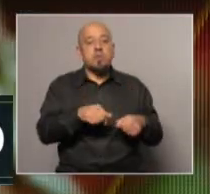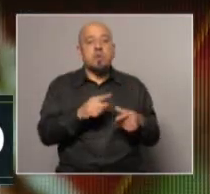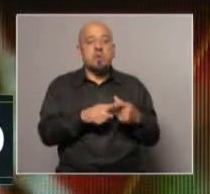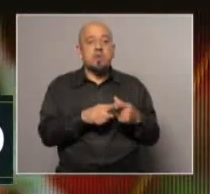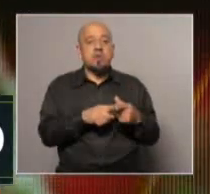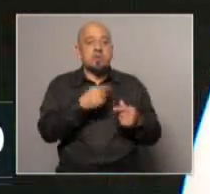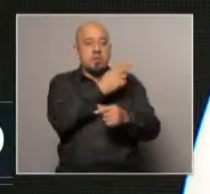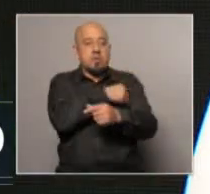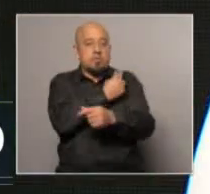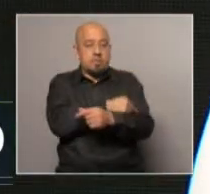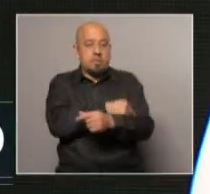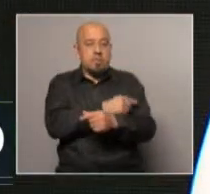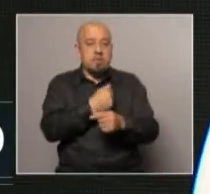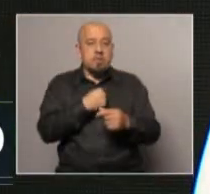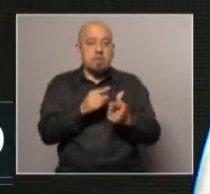las farmacias.